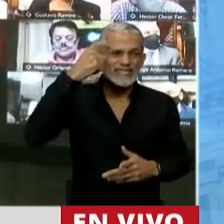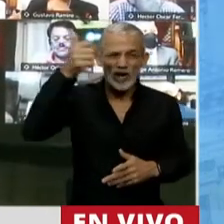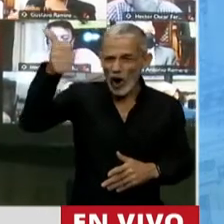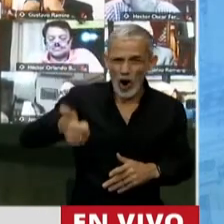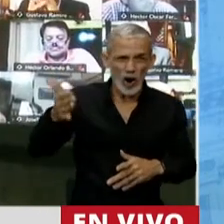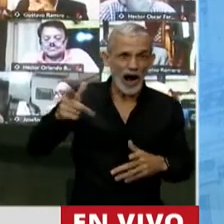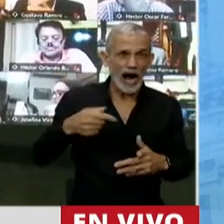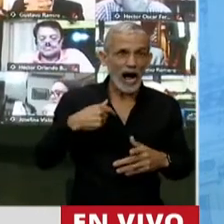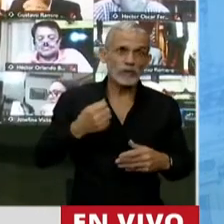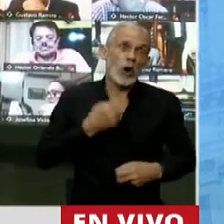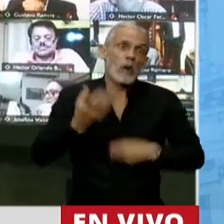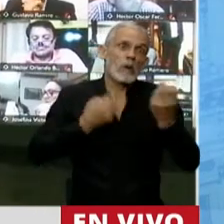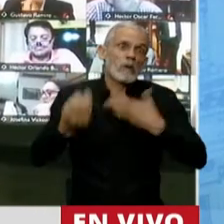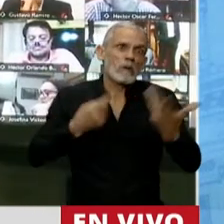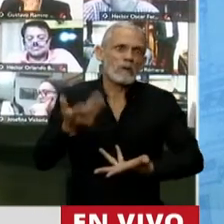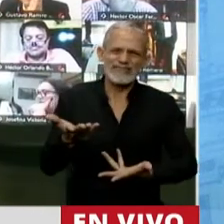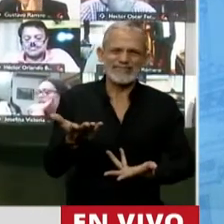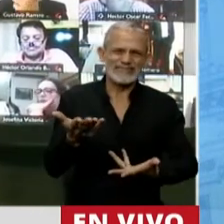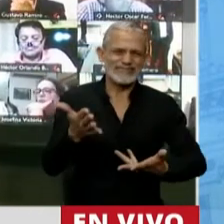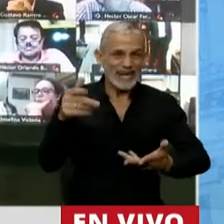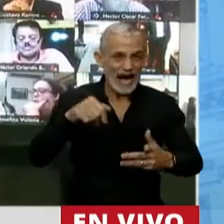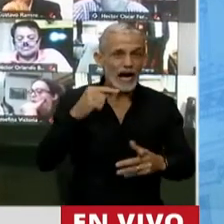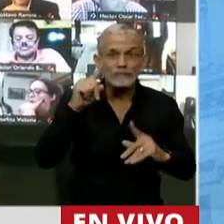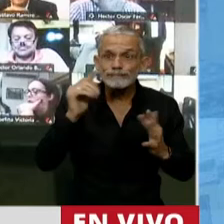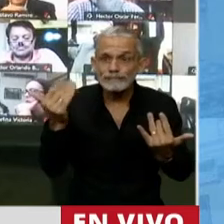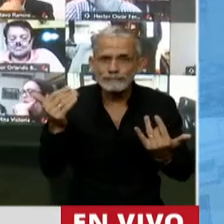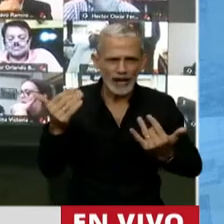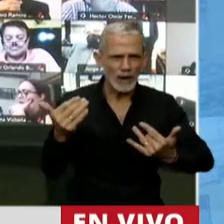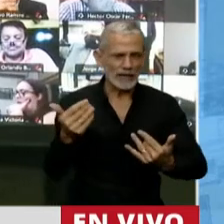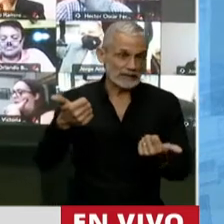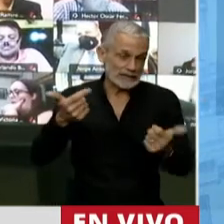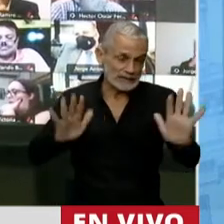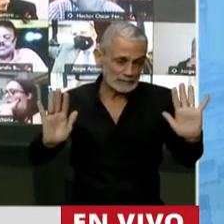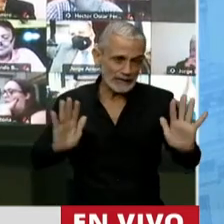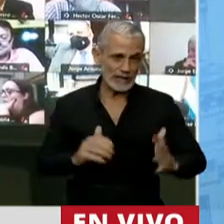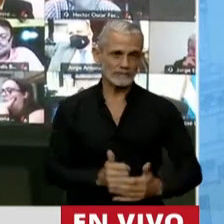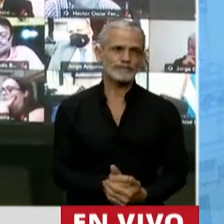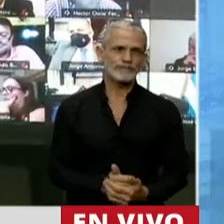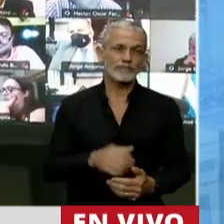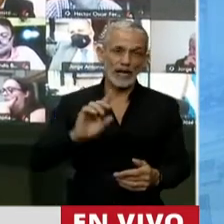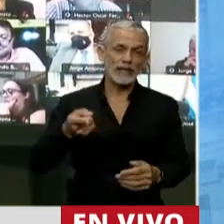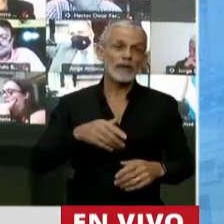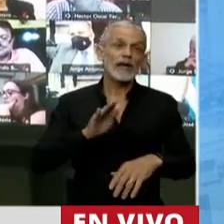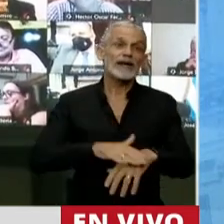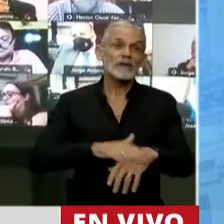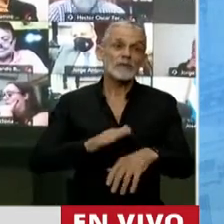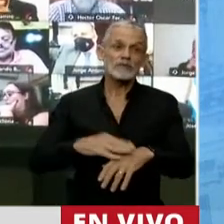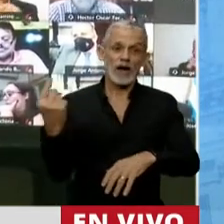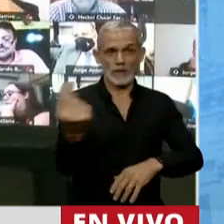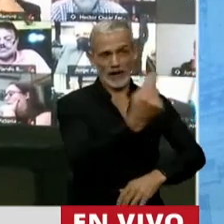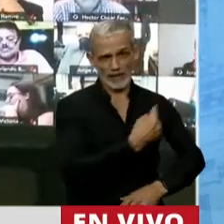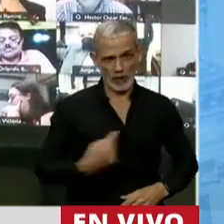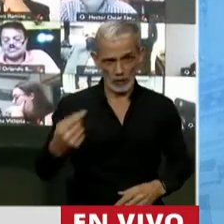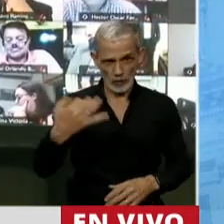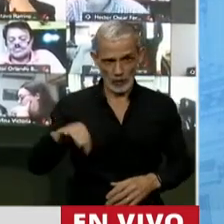psicólogo, sentar en un diván y empezar todo a hablar y escucharlos, y estaría bueno, ¿no? Que también se hagan cargo de algo. Que se hagan